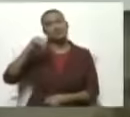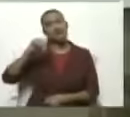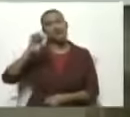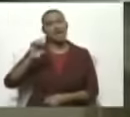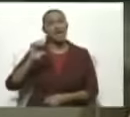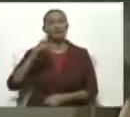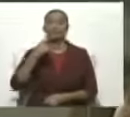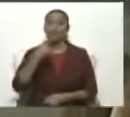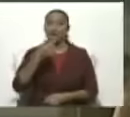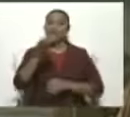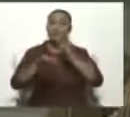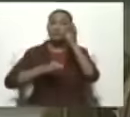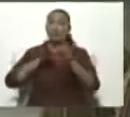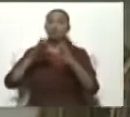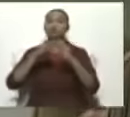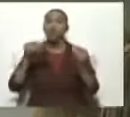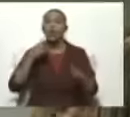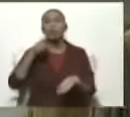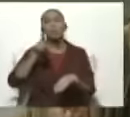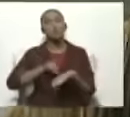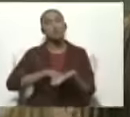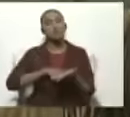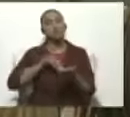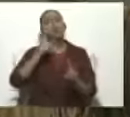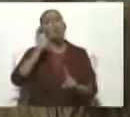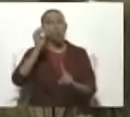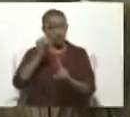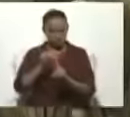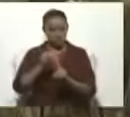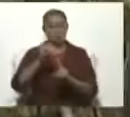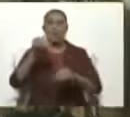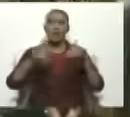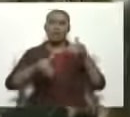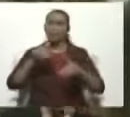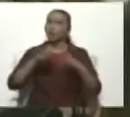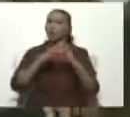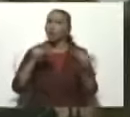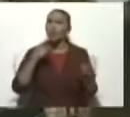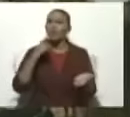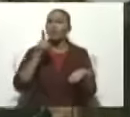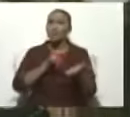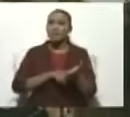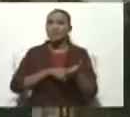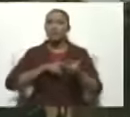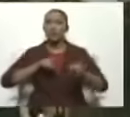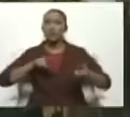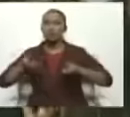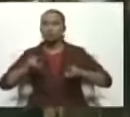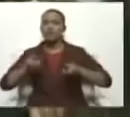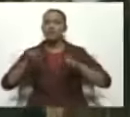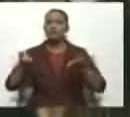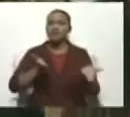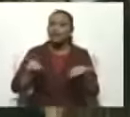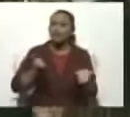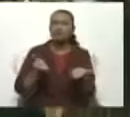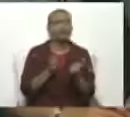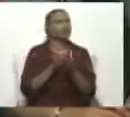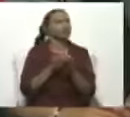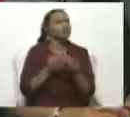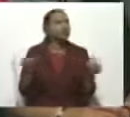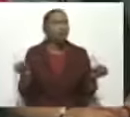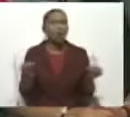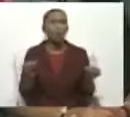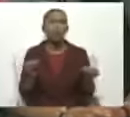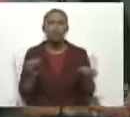este simulacro electoral, se comprobaron todos los aspectos técnicos, operativos y logísticos de cara a lo que serán las elecciones presidenciales previstas para